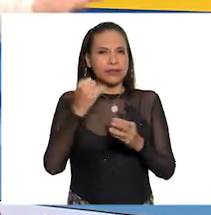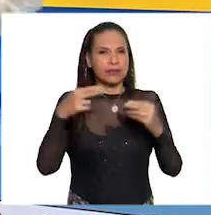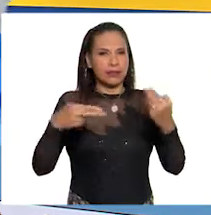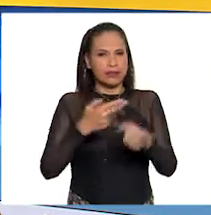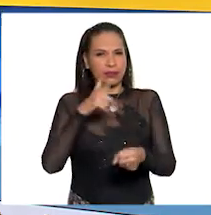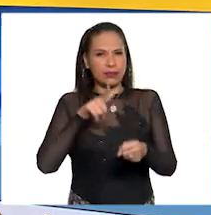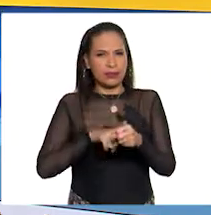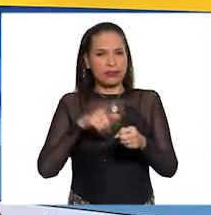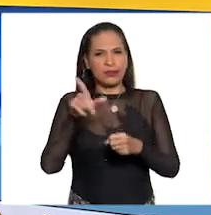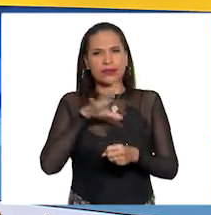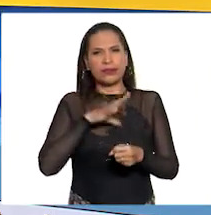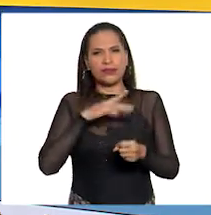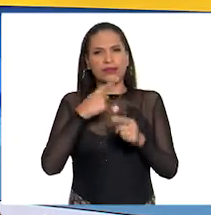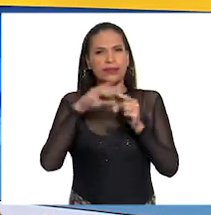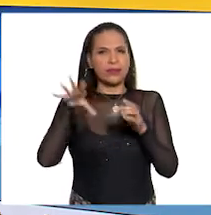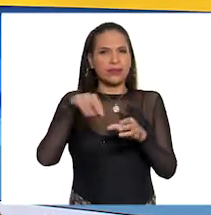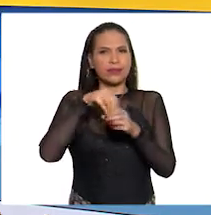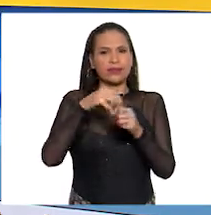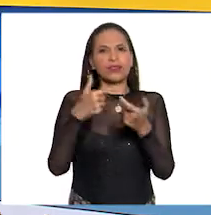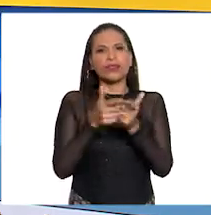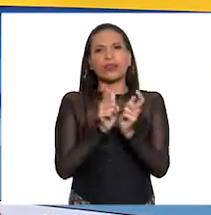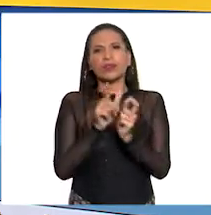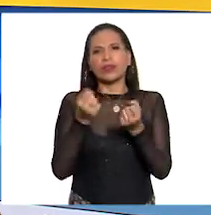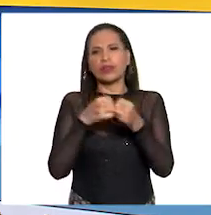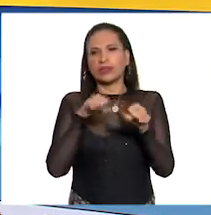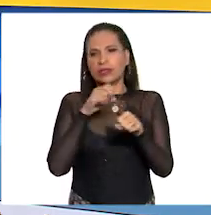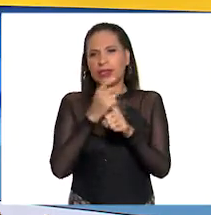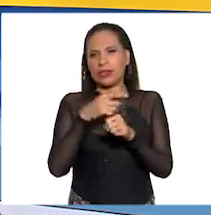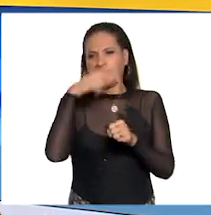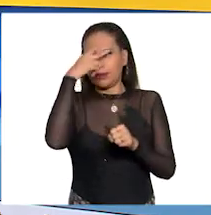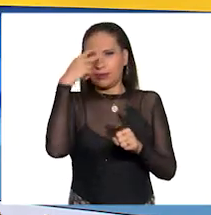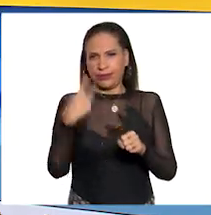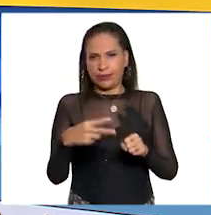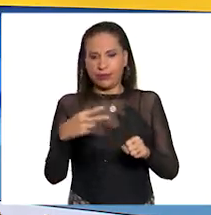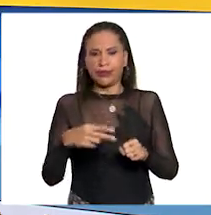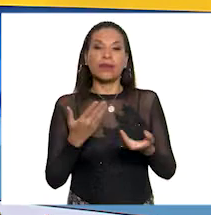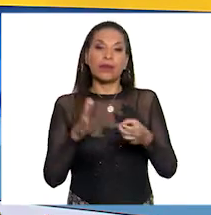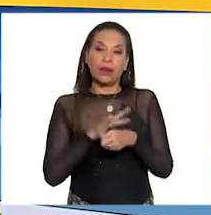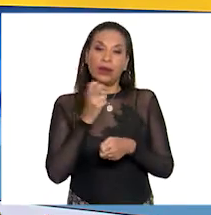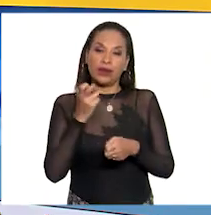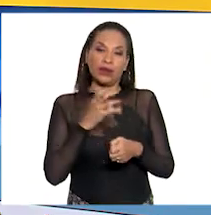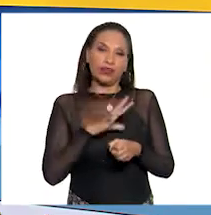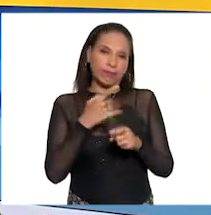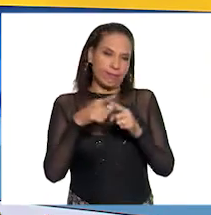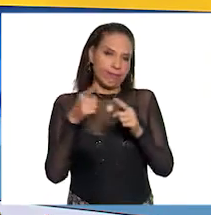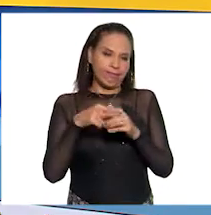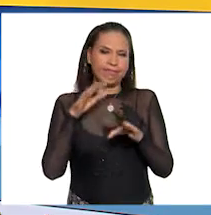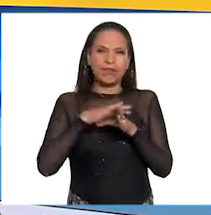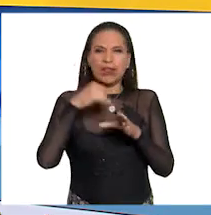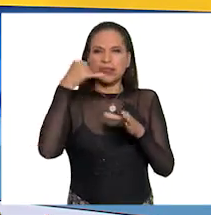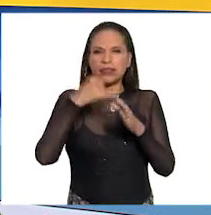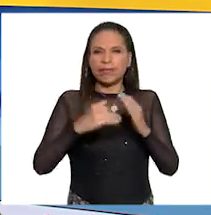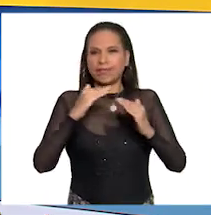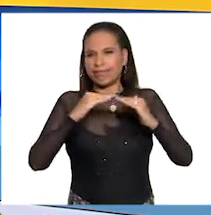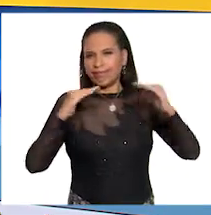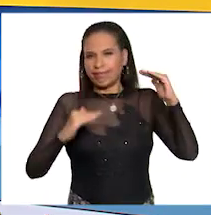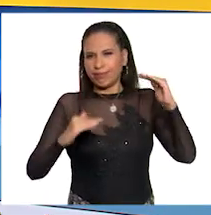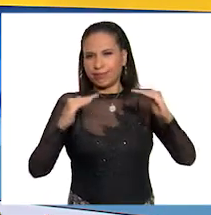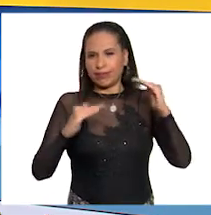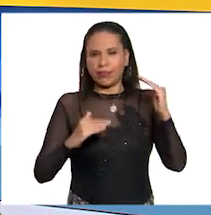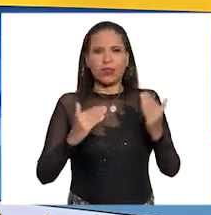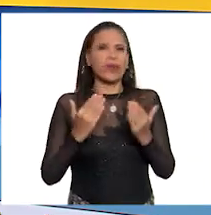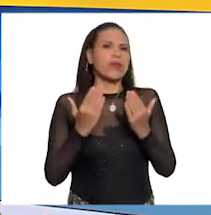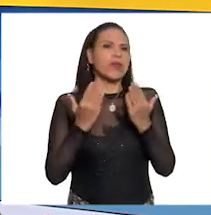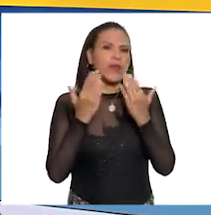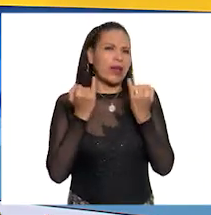que incluyera a los diferentes sectores de la sociedad mexicana. Obviamente, dadas las profundas desigualdades sociales que